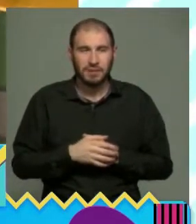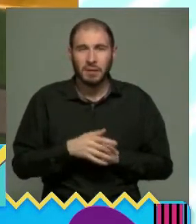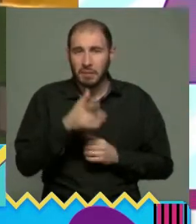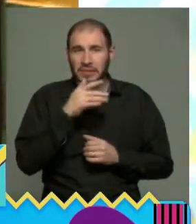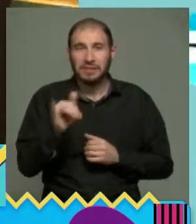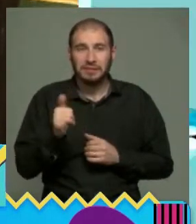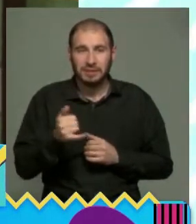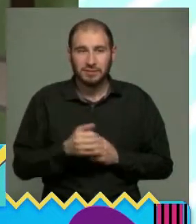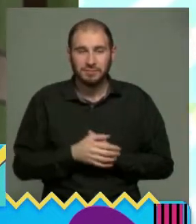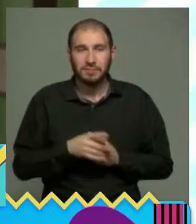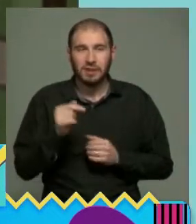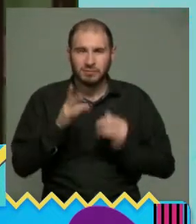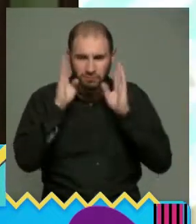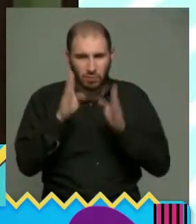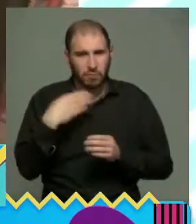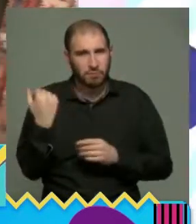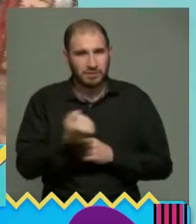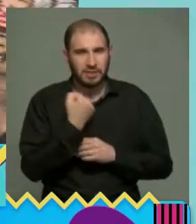que sí, hay que acentuar eso.